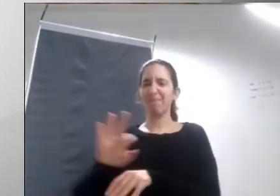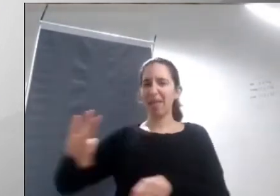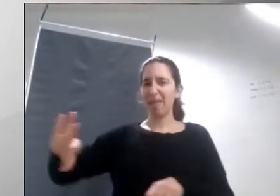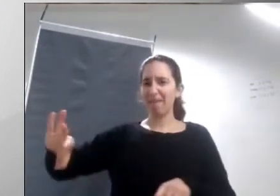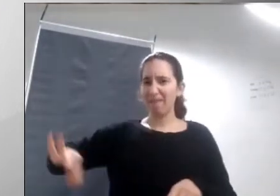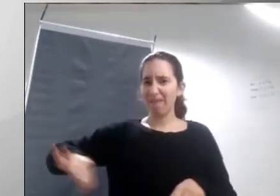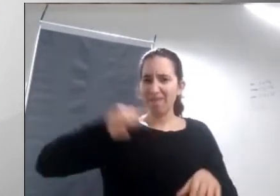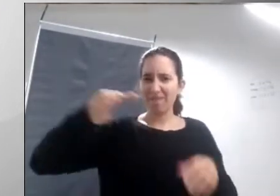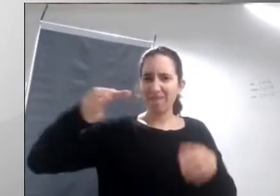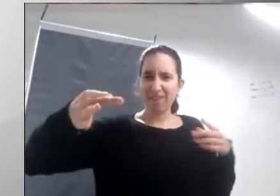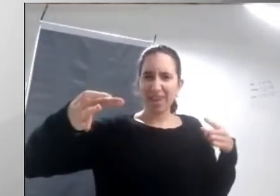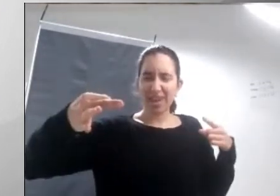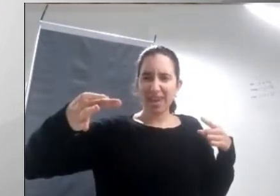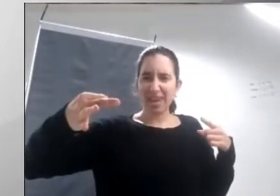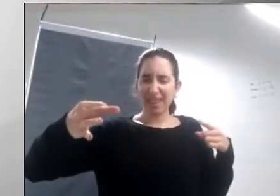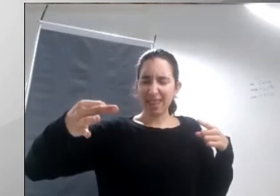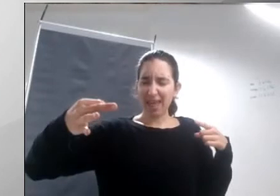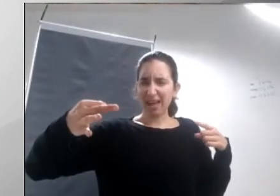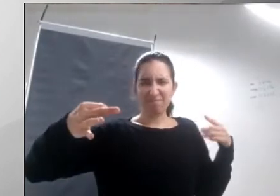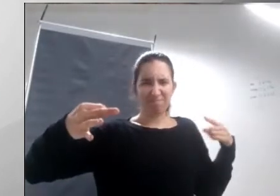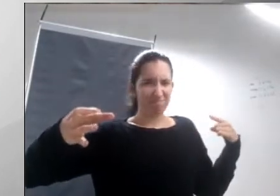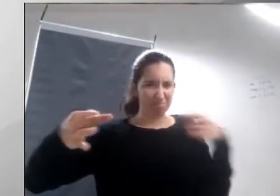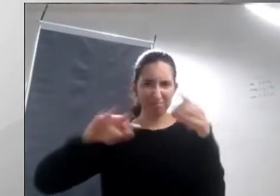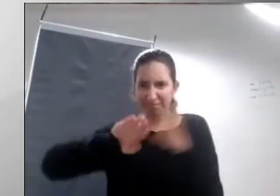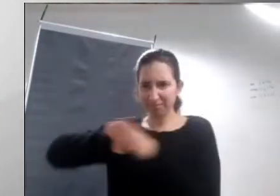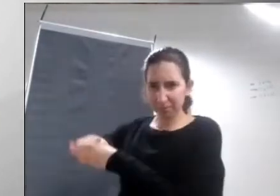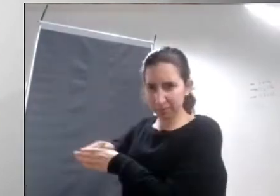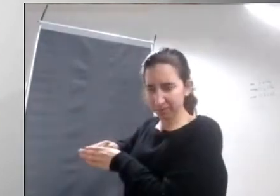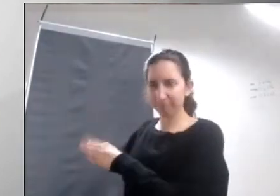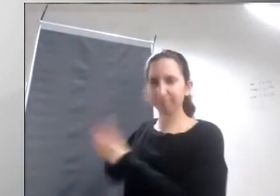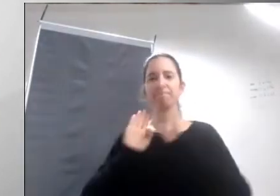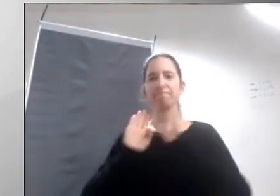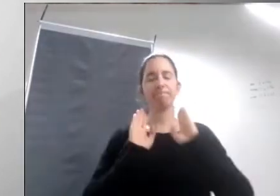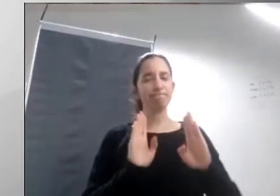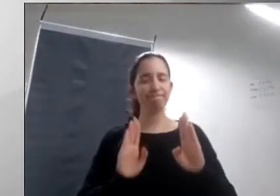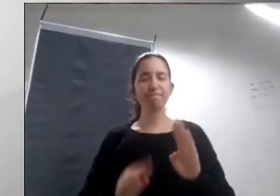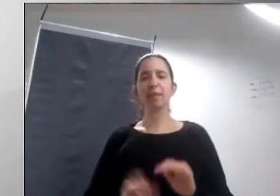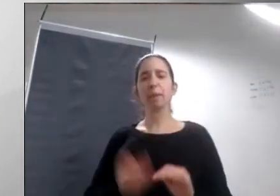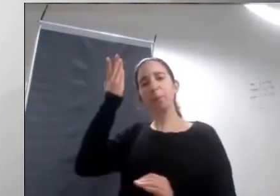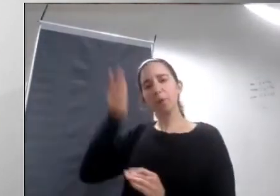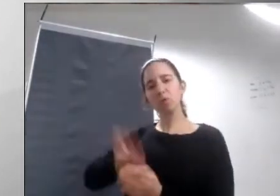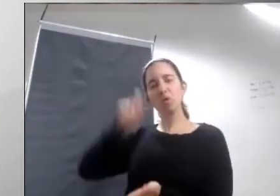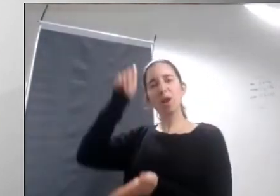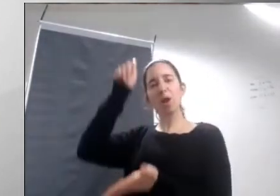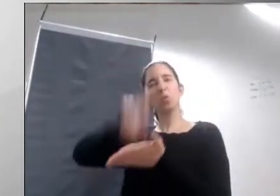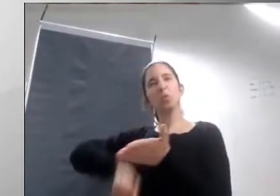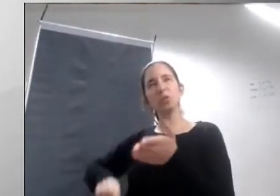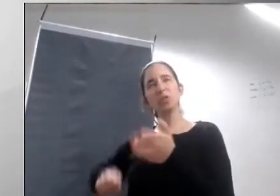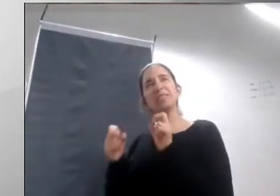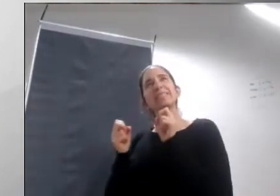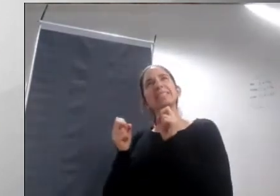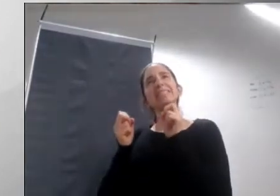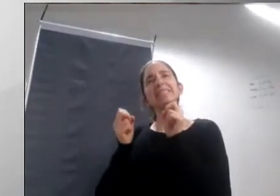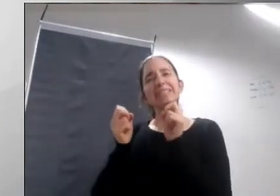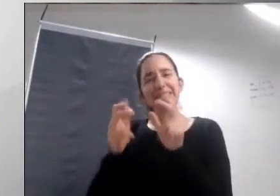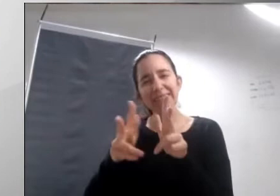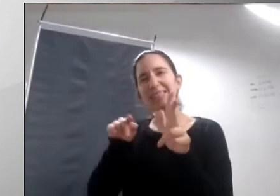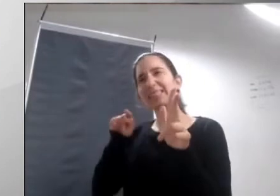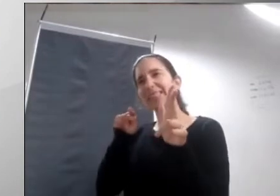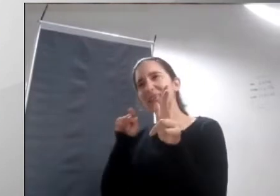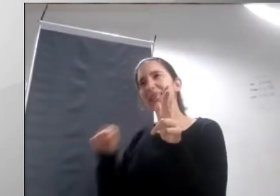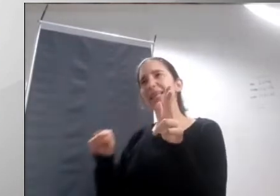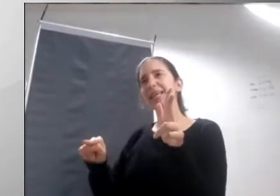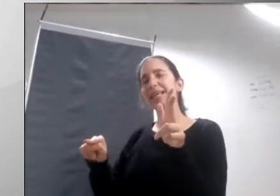que propone como vida digna Roberto Espósito y que, digamos, estoy tratando de transmitirles a